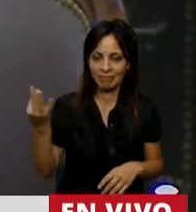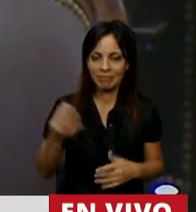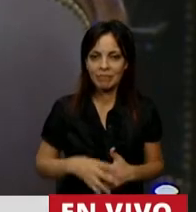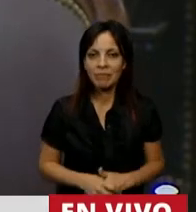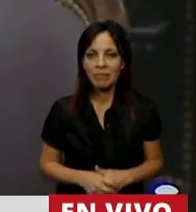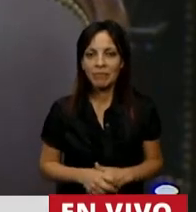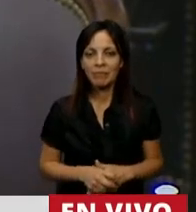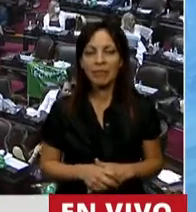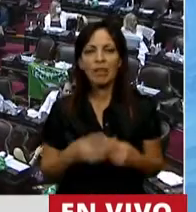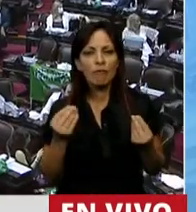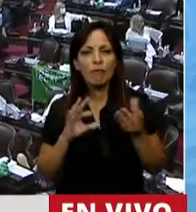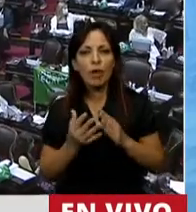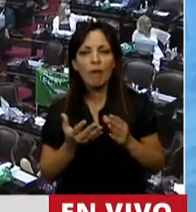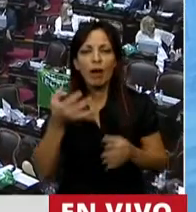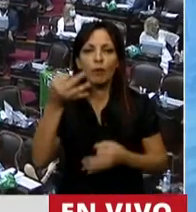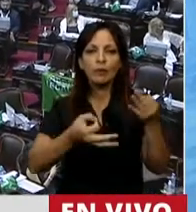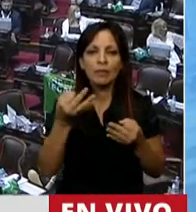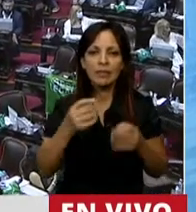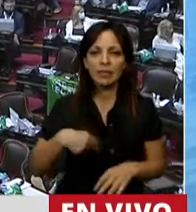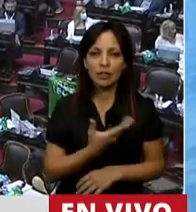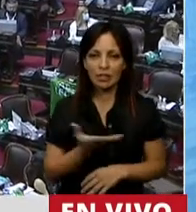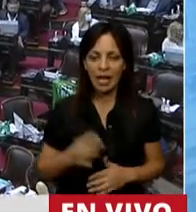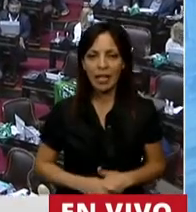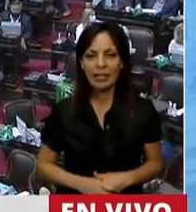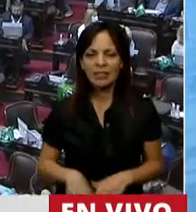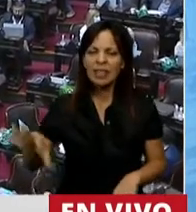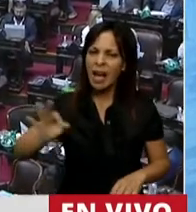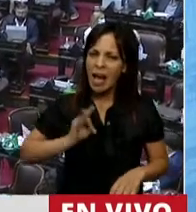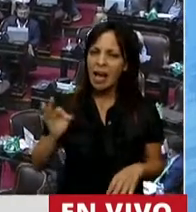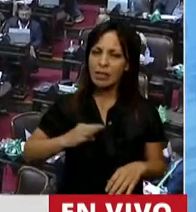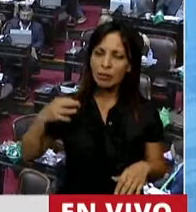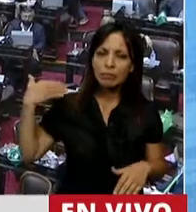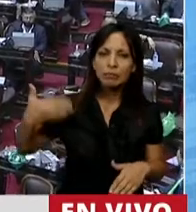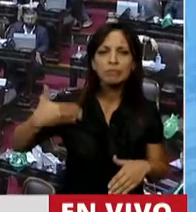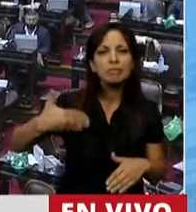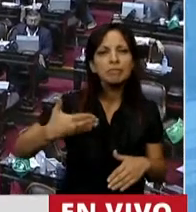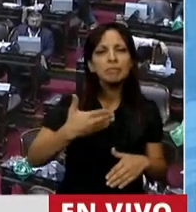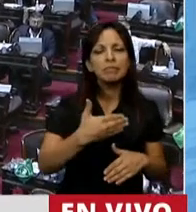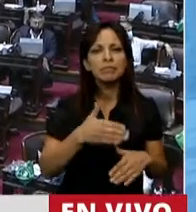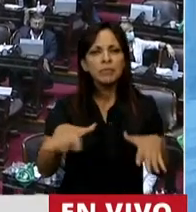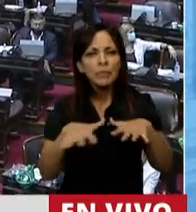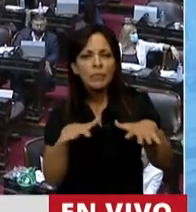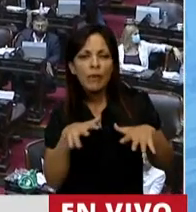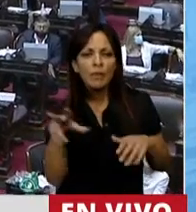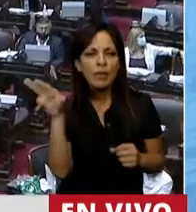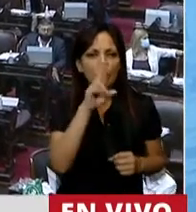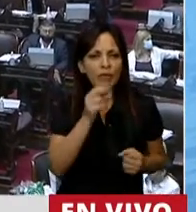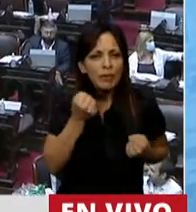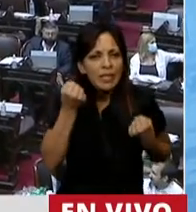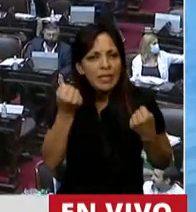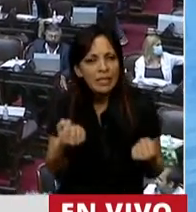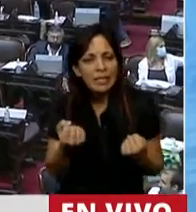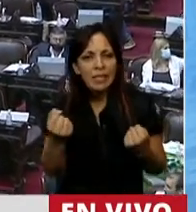través de la justicia social. Hace años ya, el movimiento feminista, junto